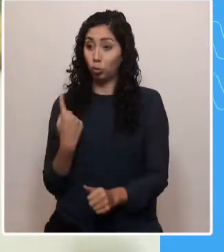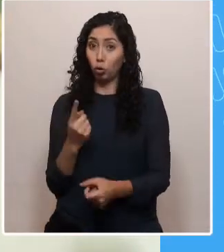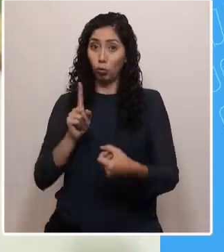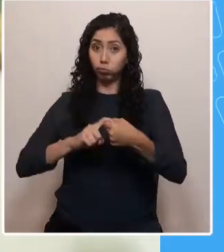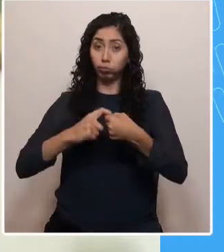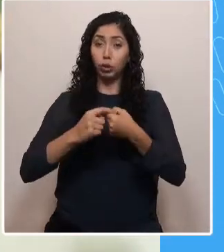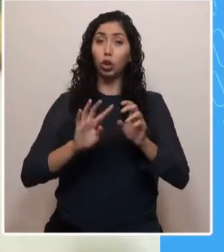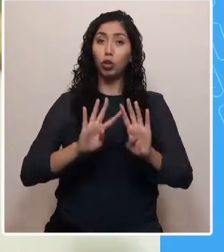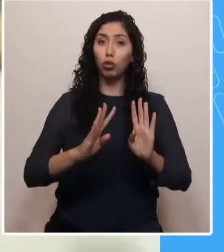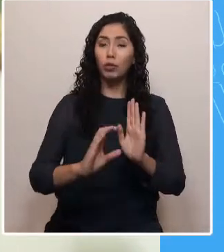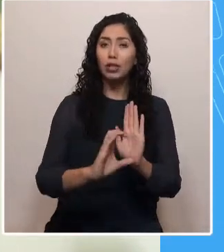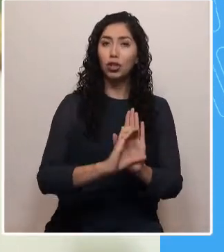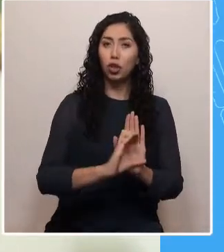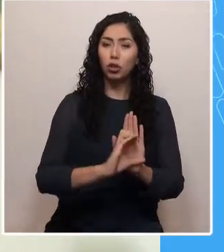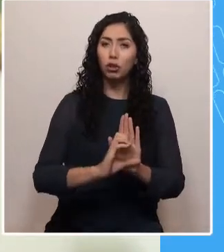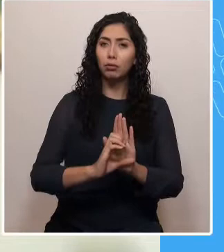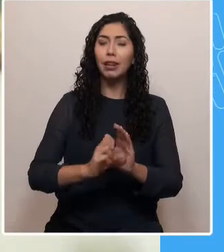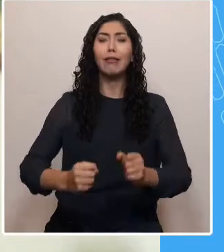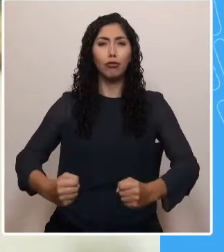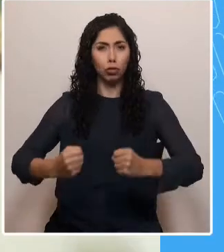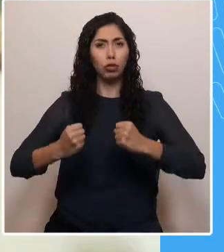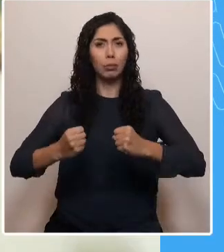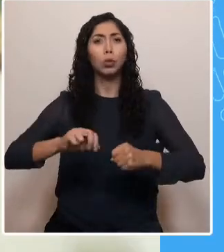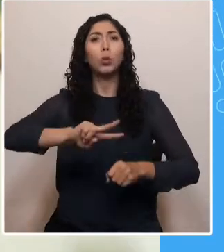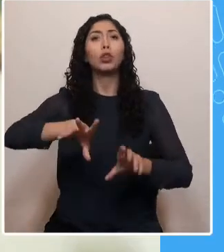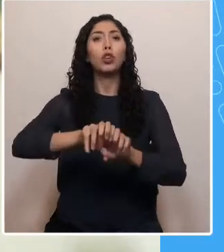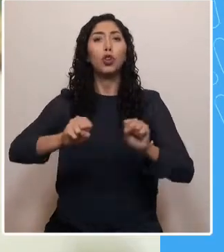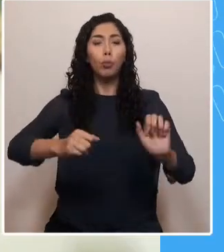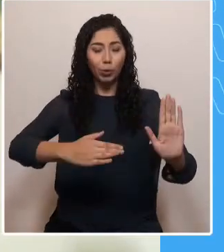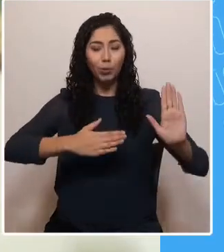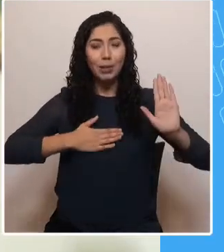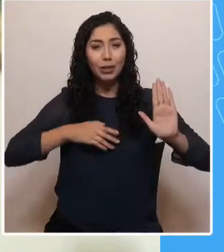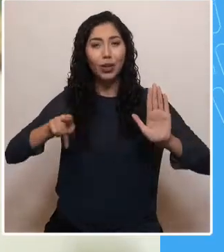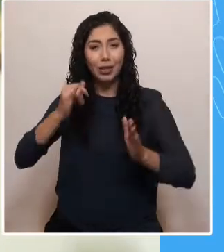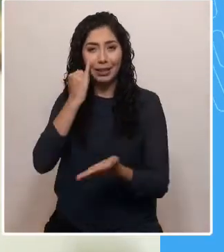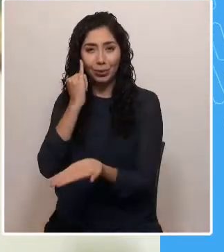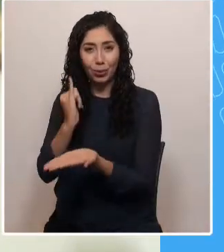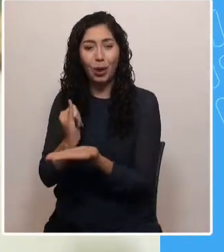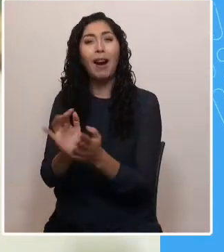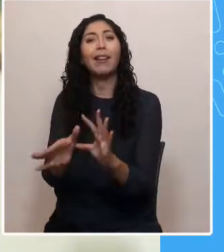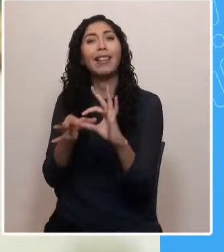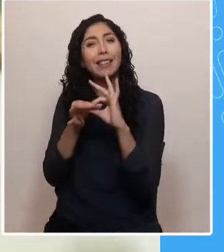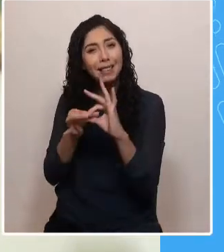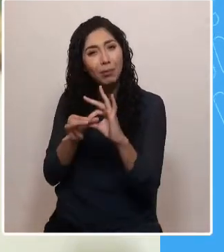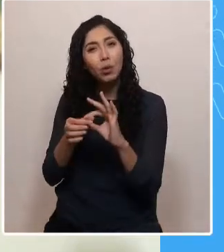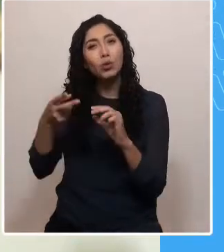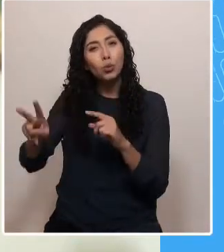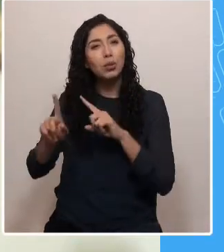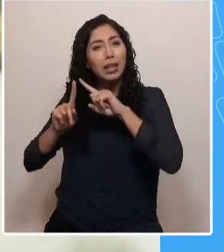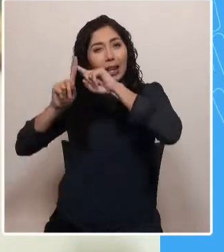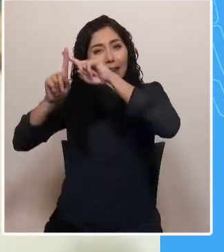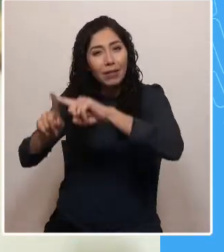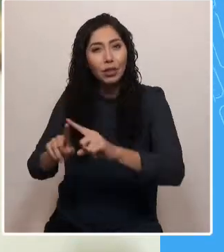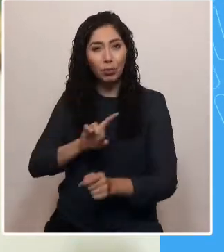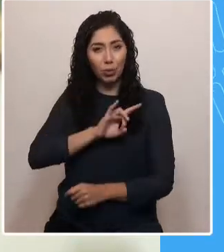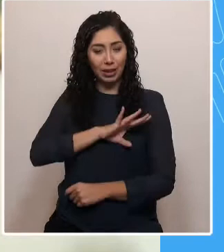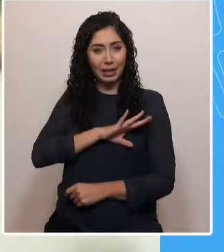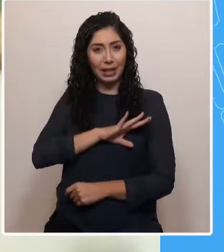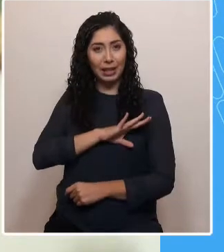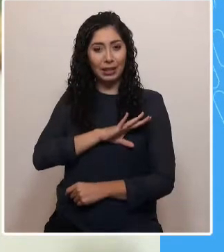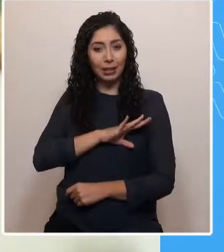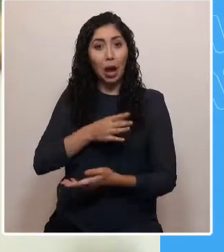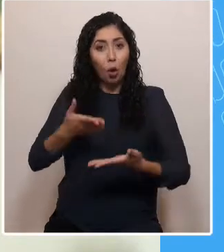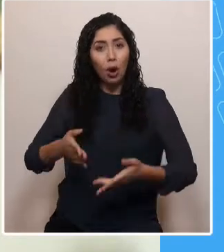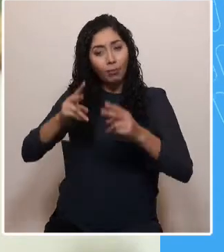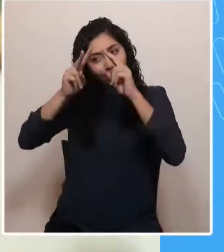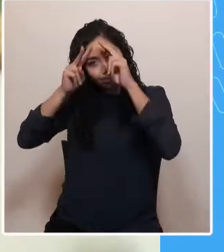Constitucional, reforzamos nuestro compromiso con esta institución, agradecemos su entrega y sacrificio por Chile y rendimos este sentido